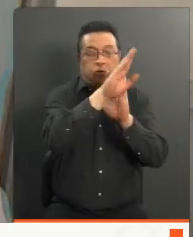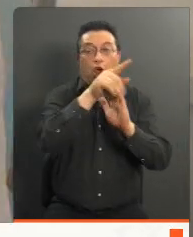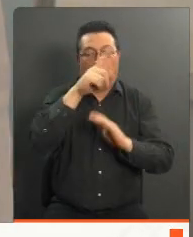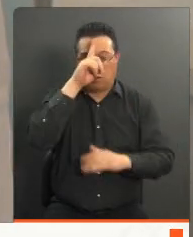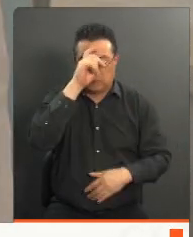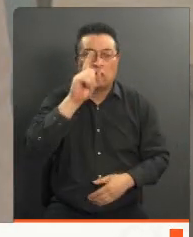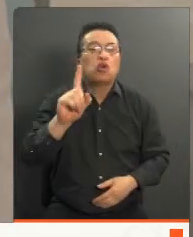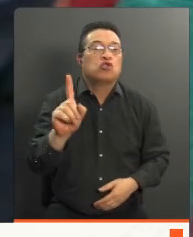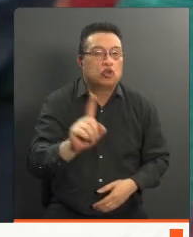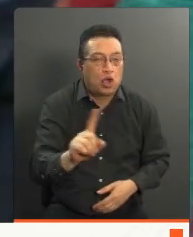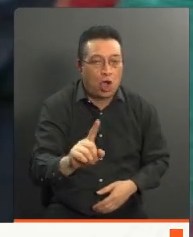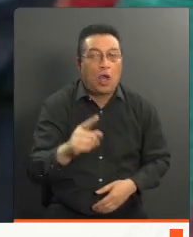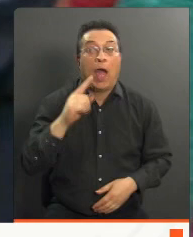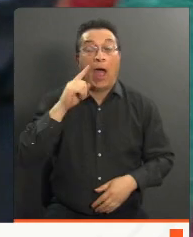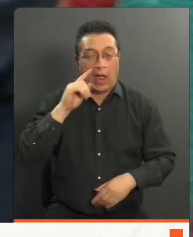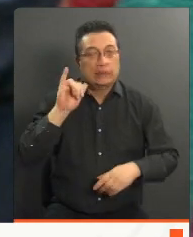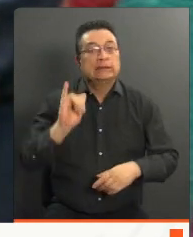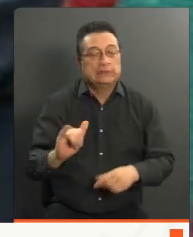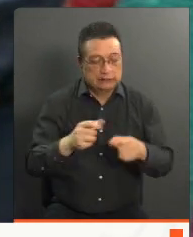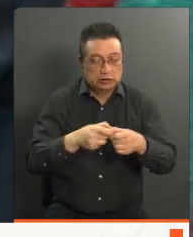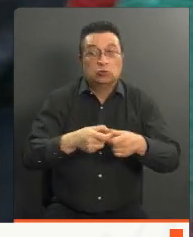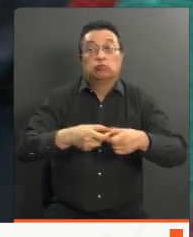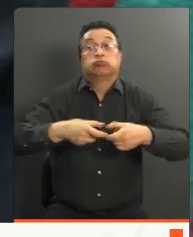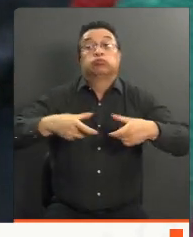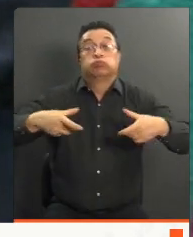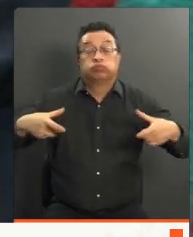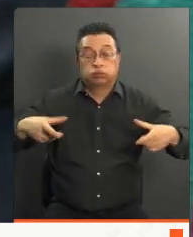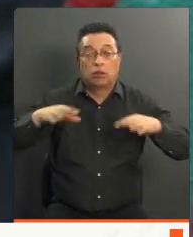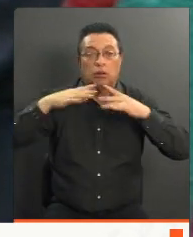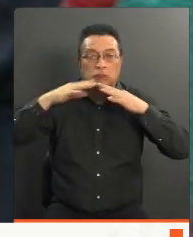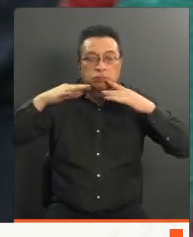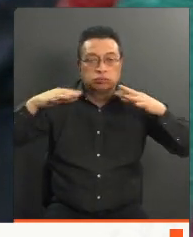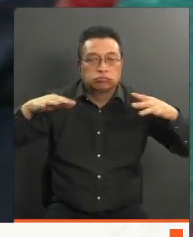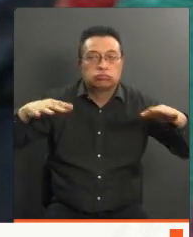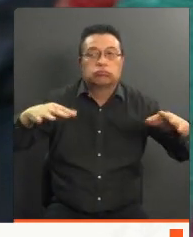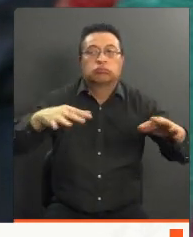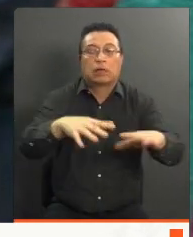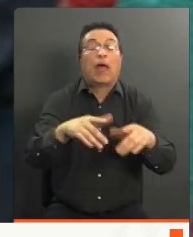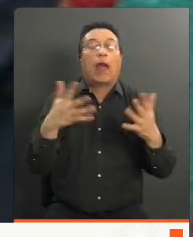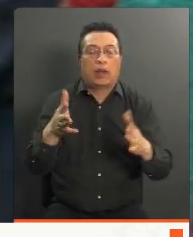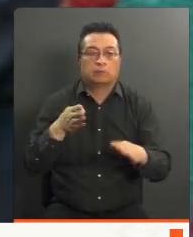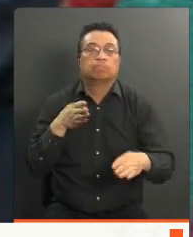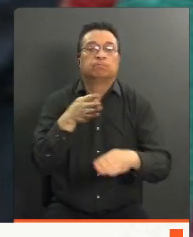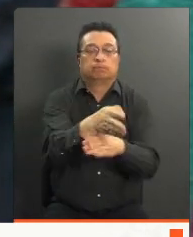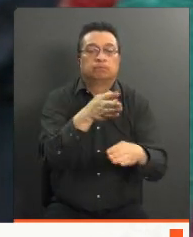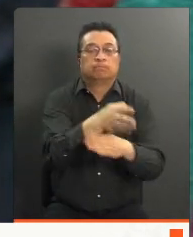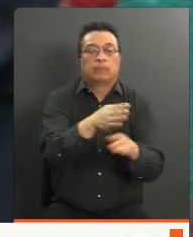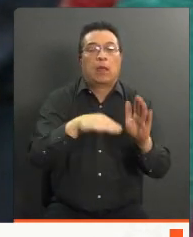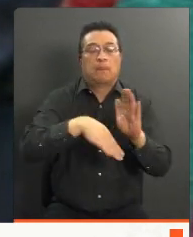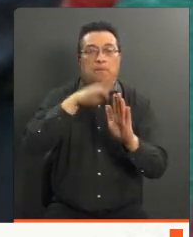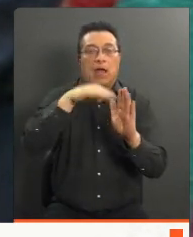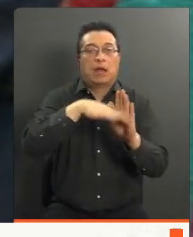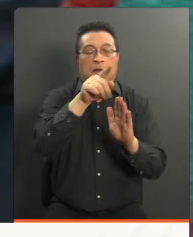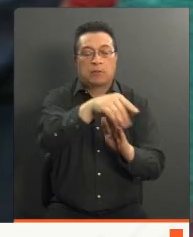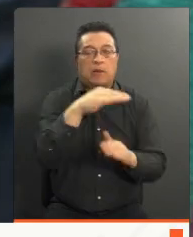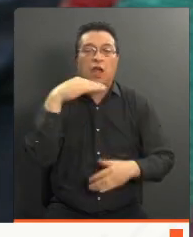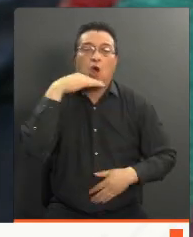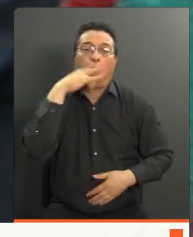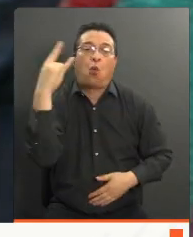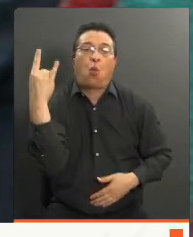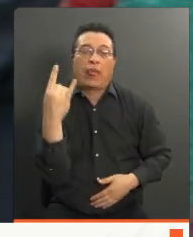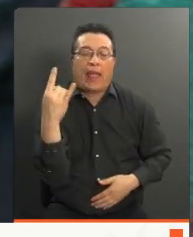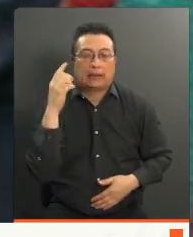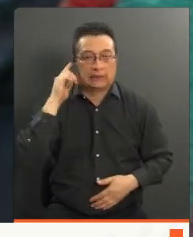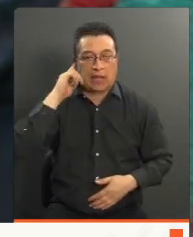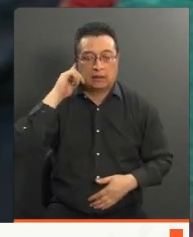tenido es un aumento de la circulación que ha hecho acudir más a los servicios de urgencia. Y por